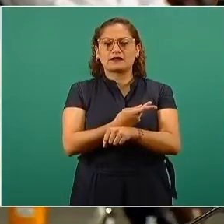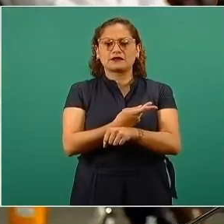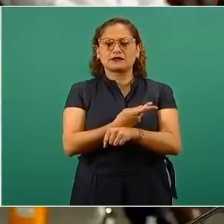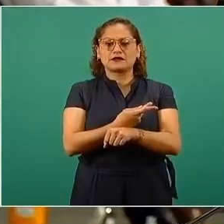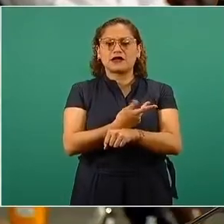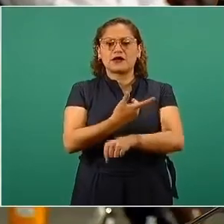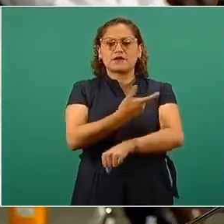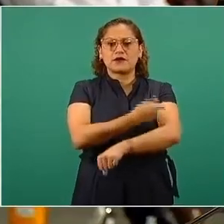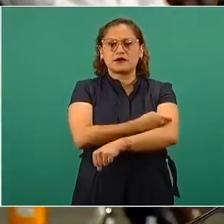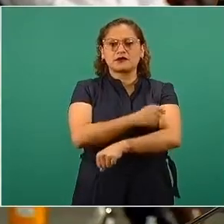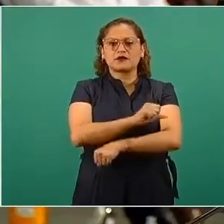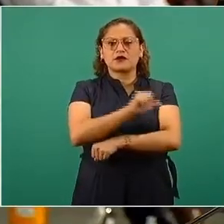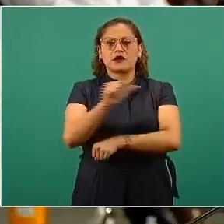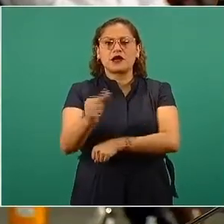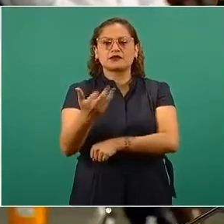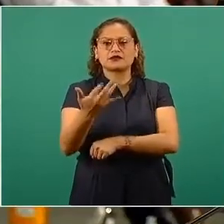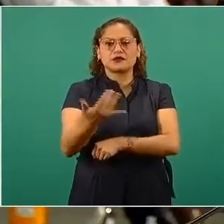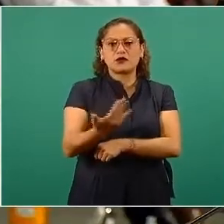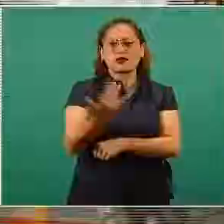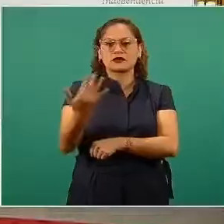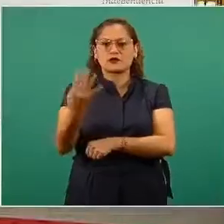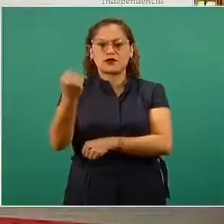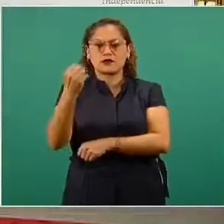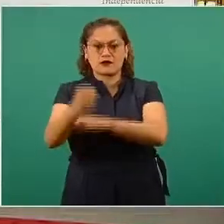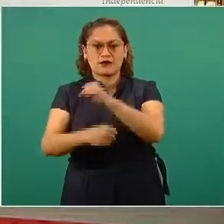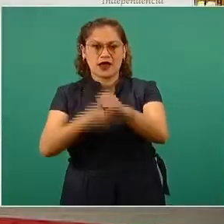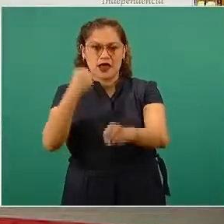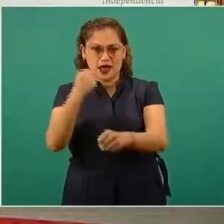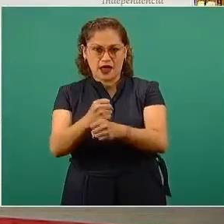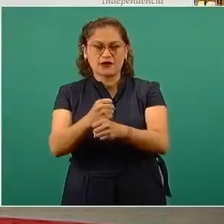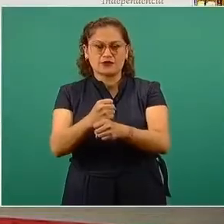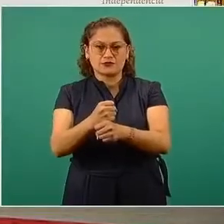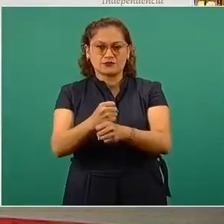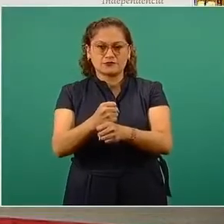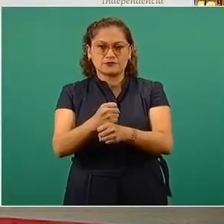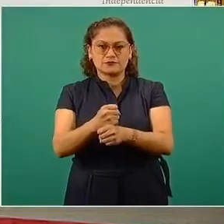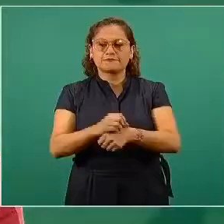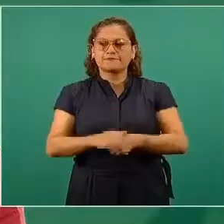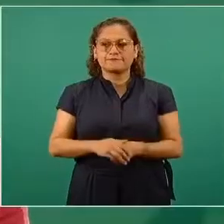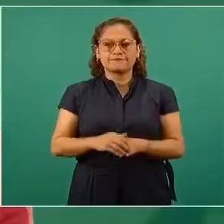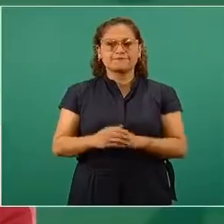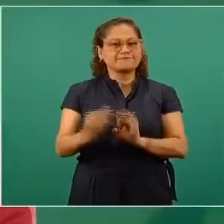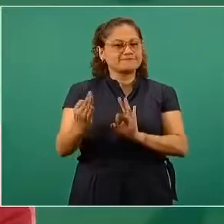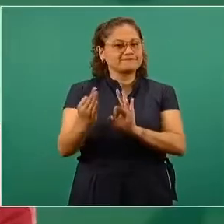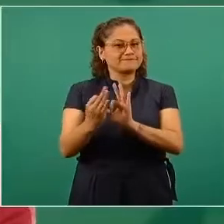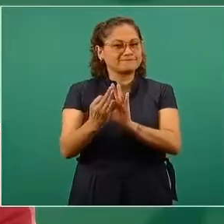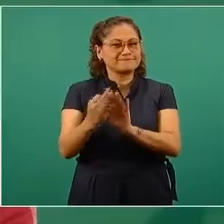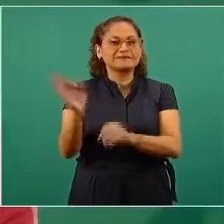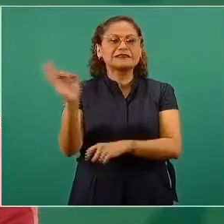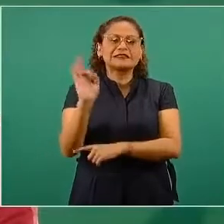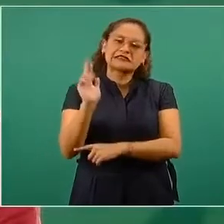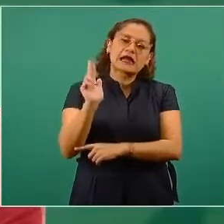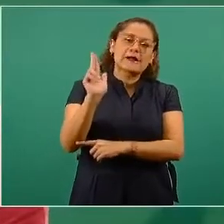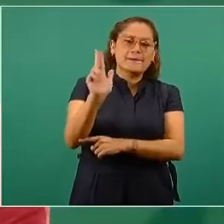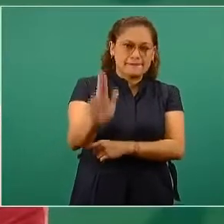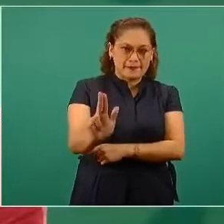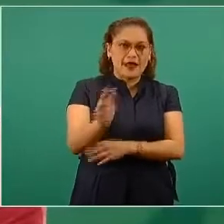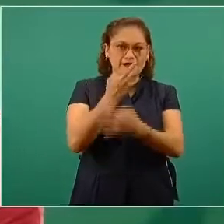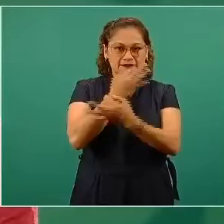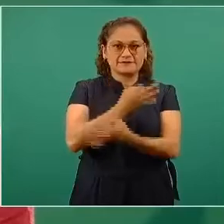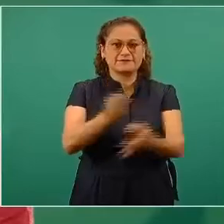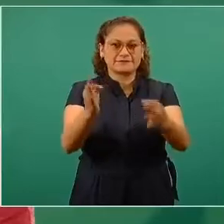sector de 50 a 59 años de edad. Ajá, ya casi. Probablemente el martes próximo, es